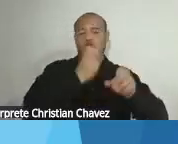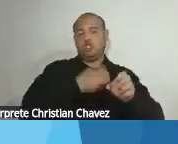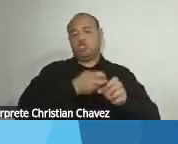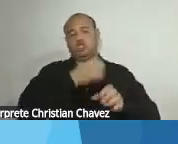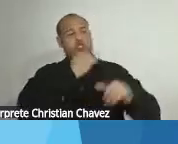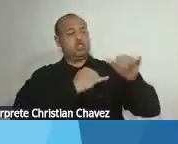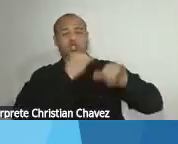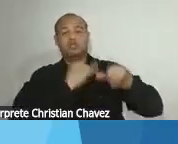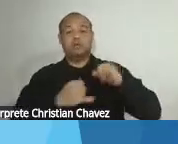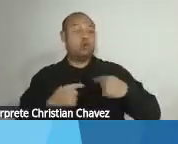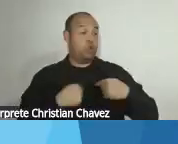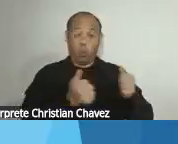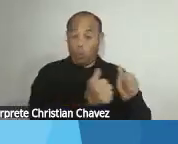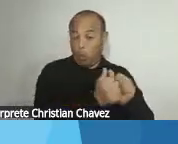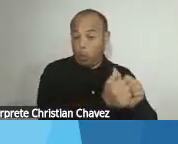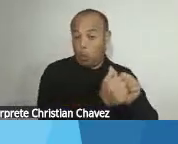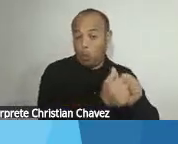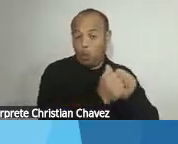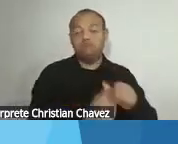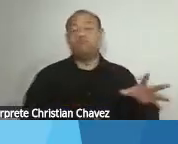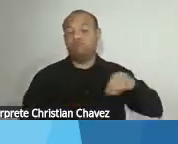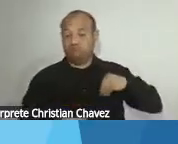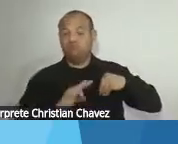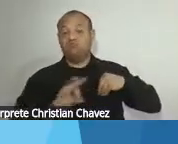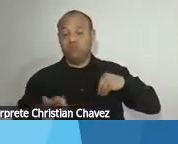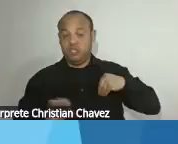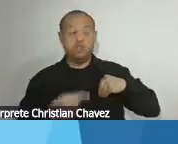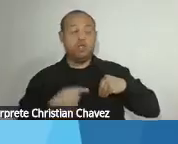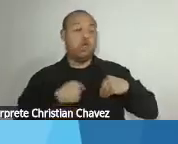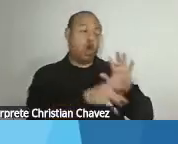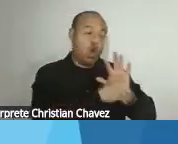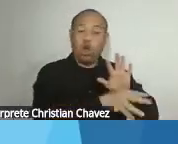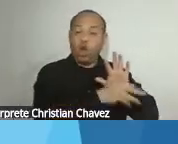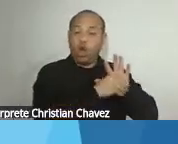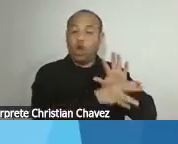pero los hábitos sí se pueden contagiar.